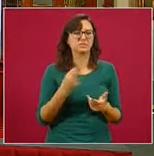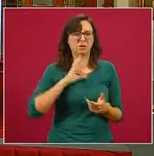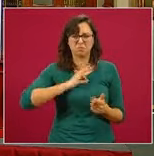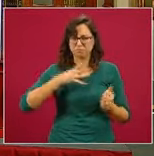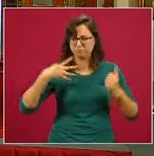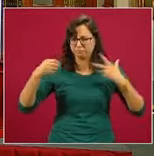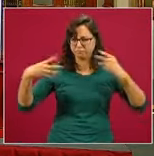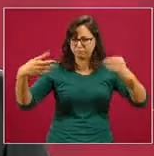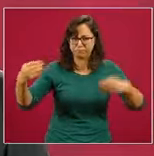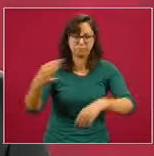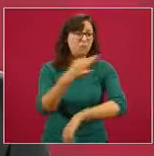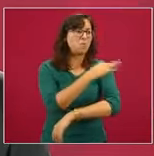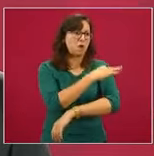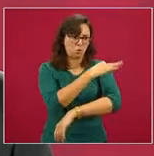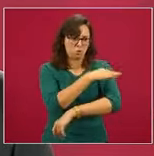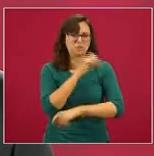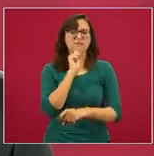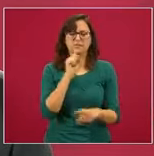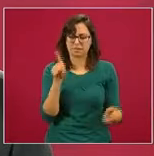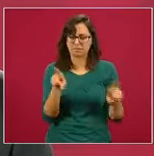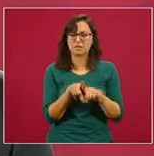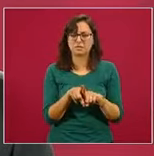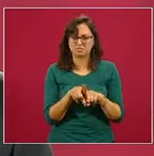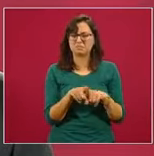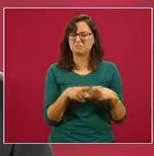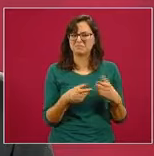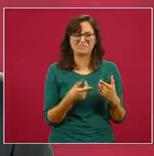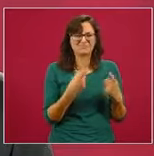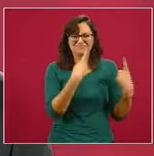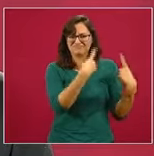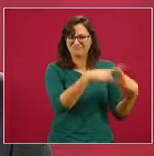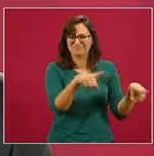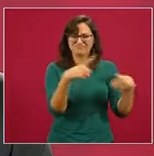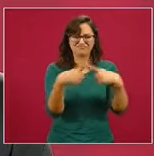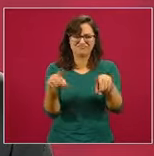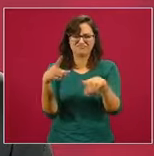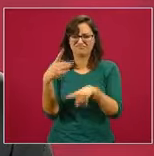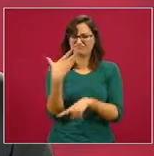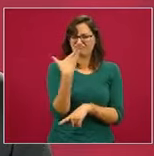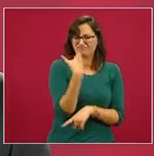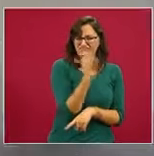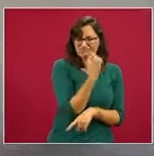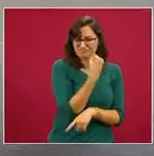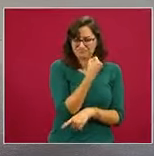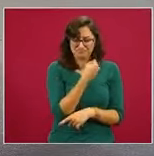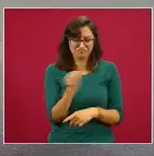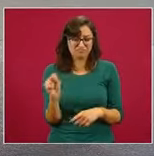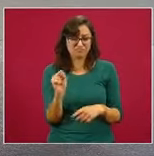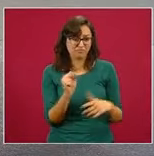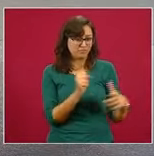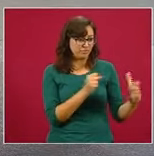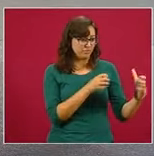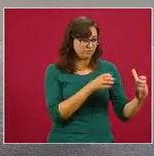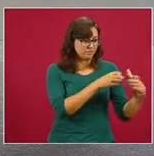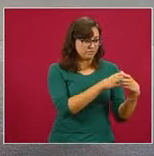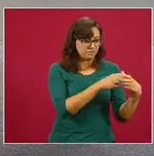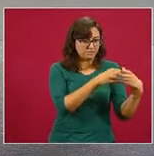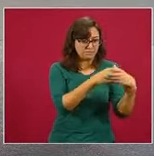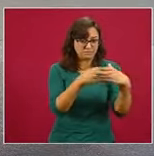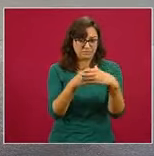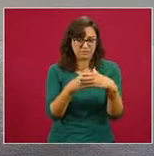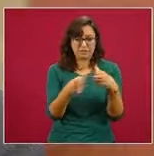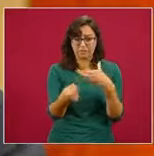infectología, vacunología específicamente, como una de las subdivisiones o subramas de especialidad de